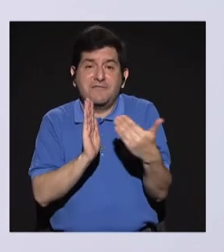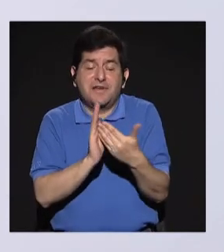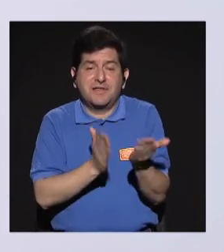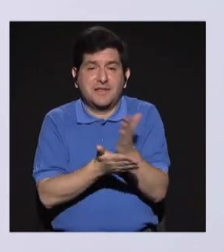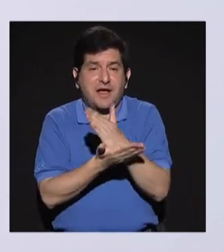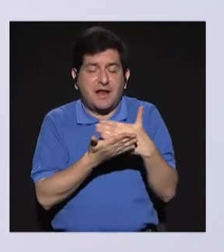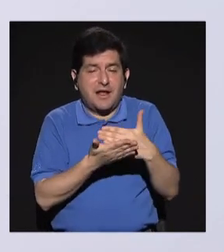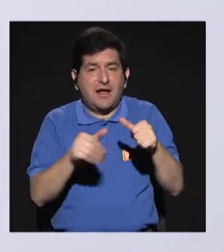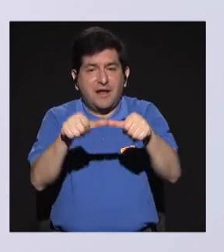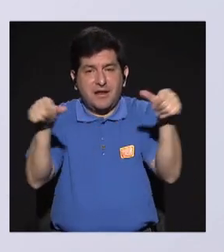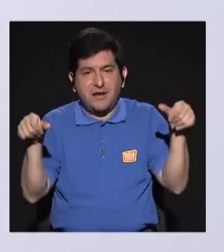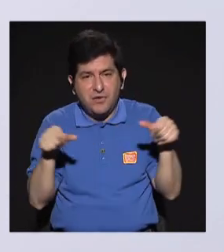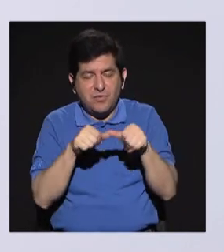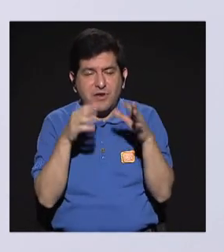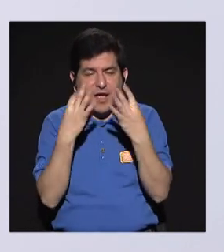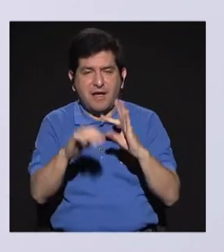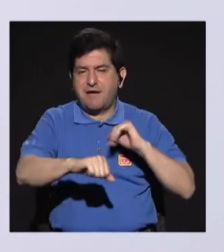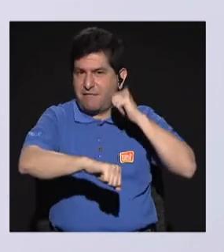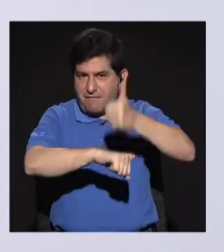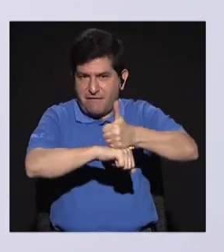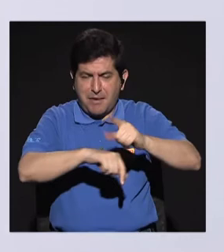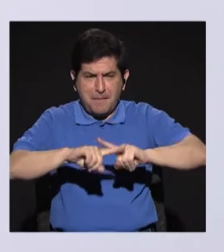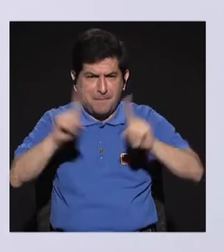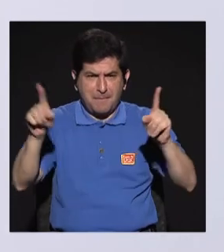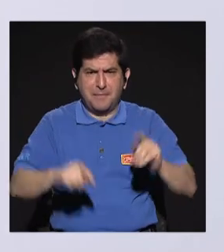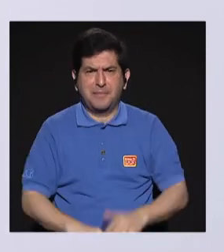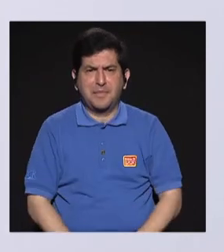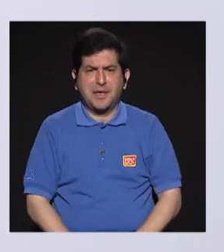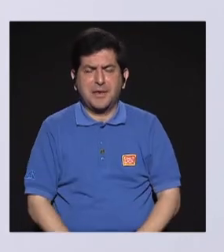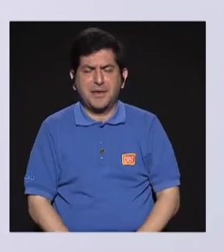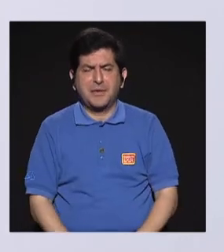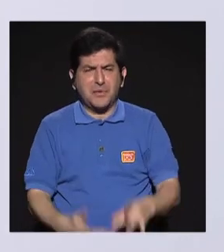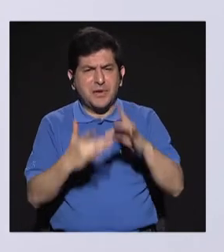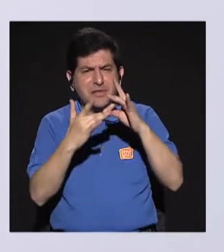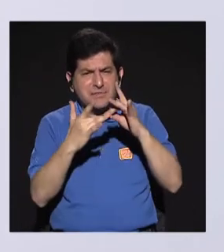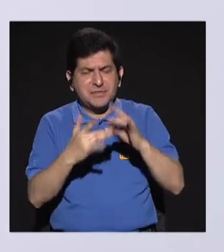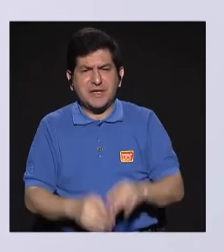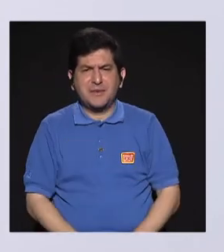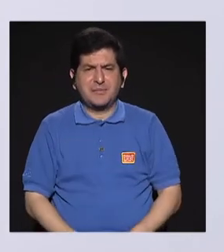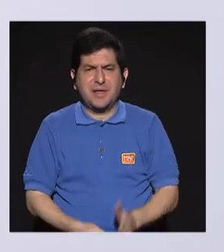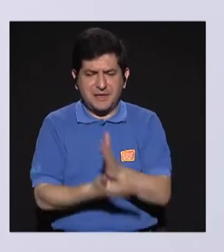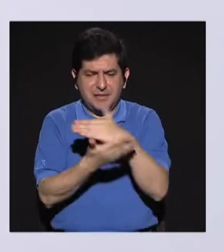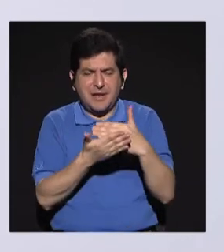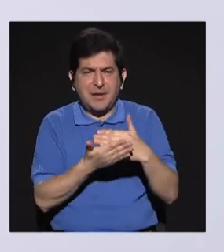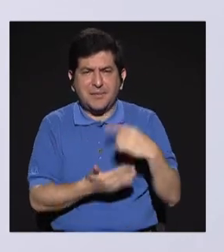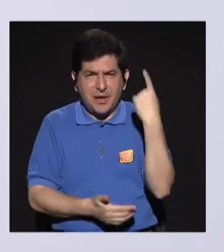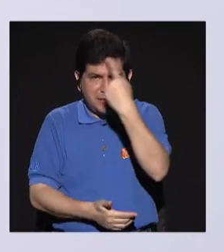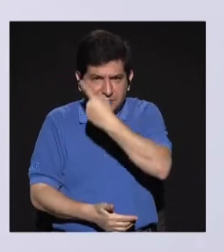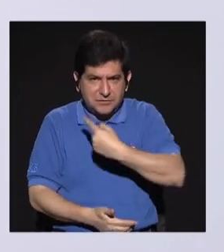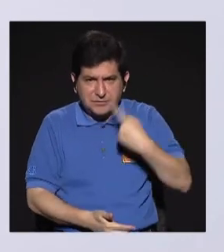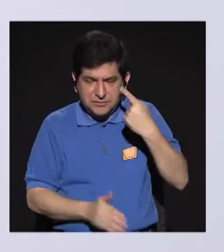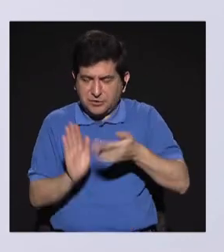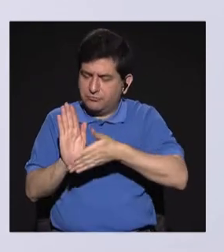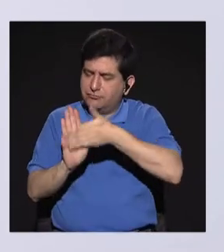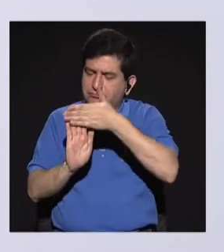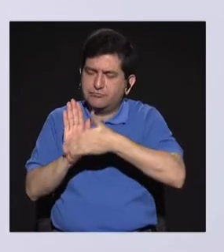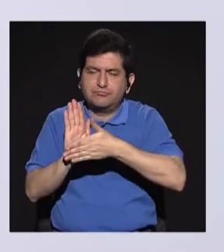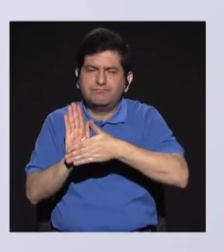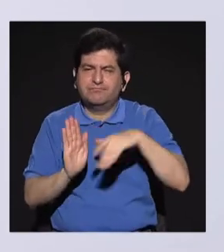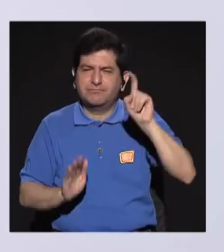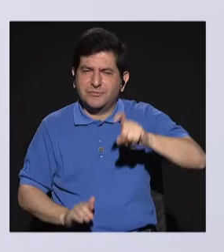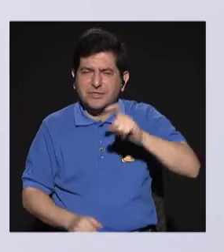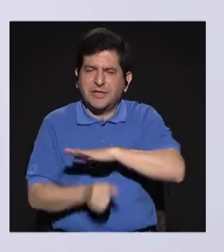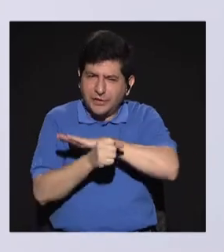afectará a alguna región que estamos tratando de terminar pero principalmente la parte frontal que sea lo más